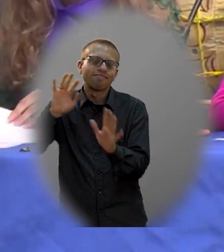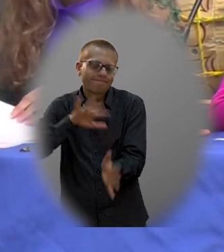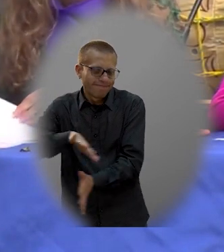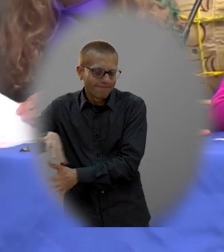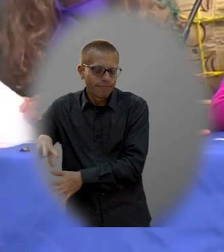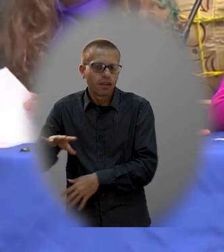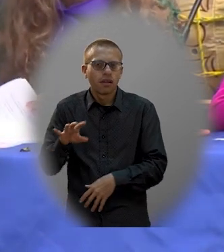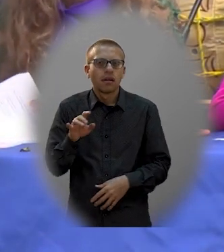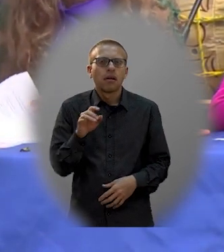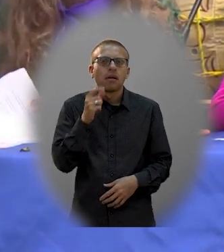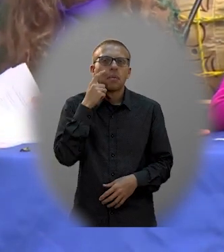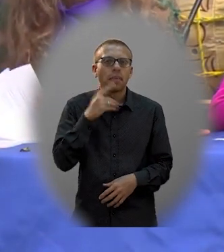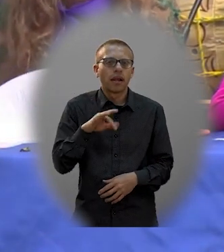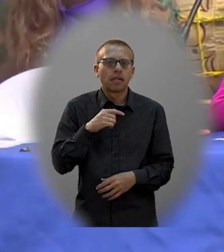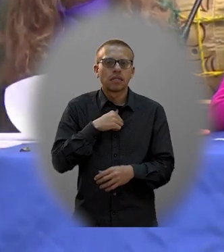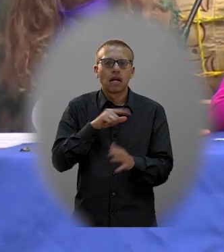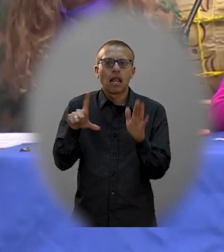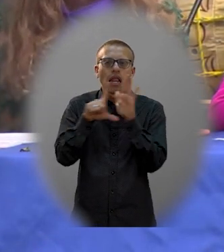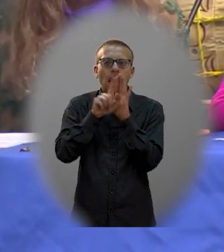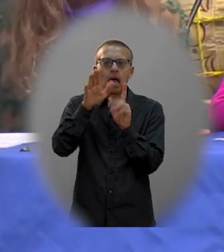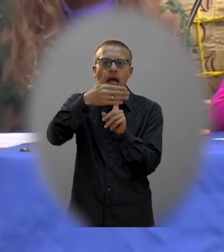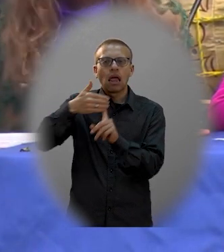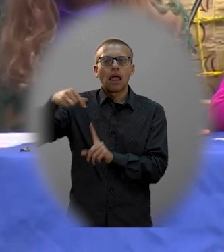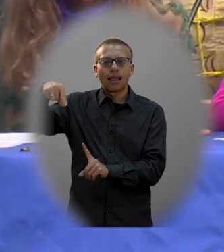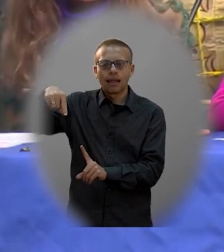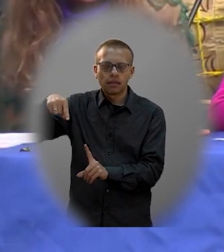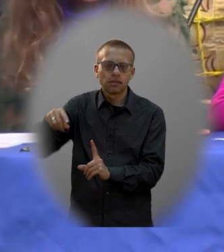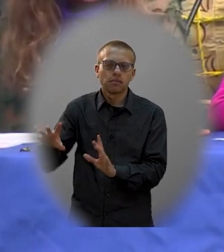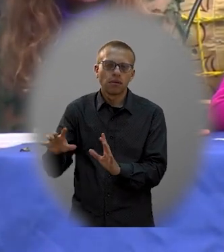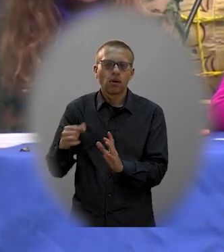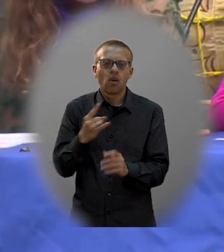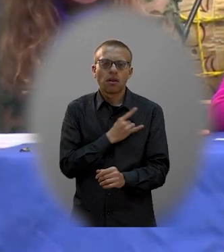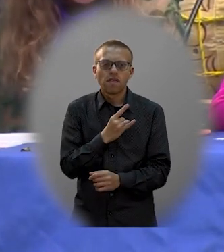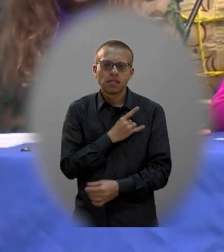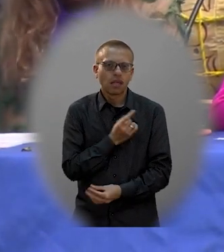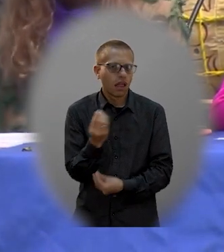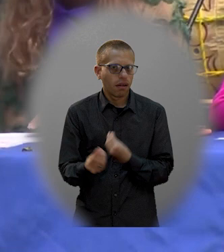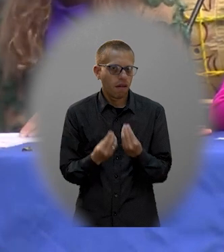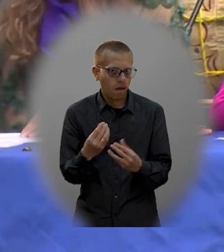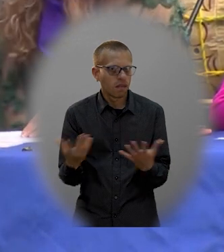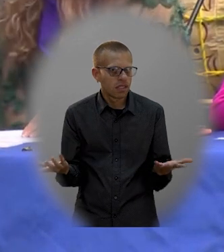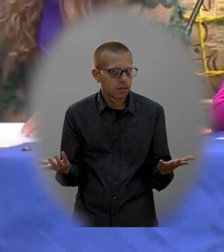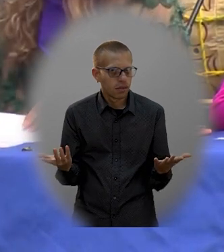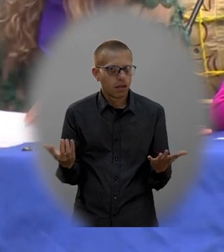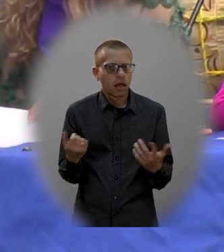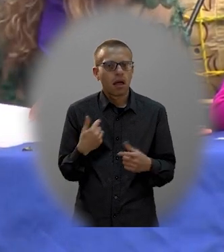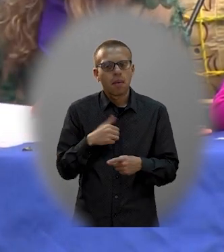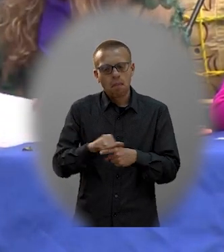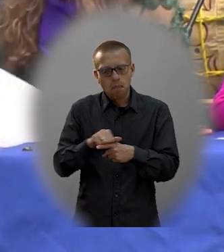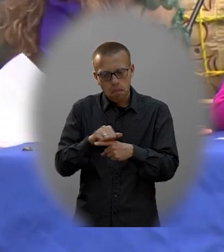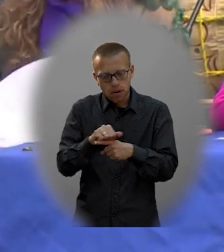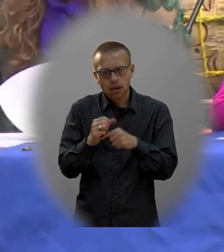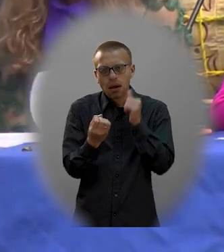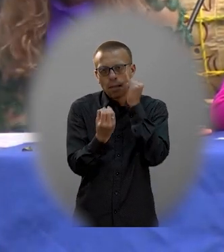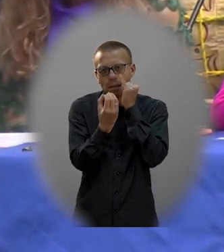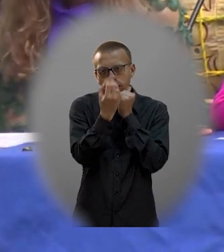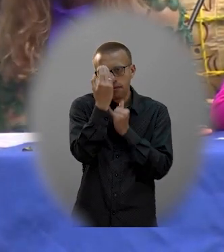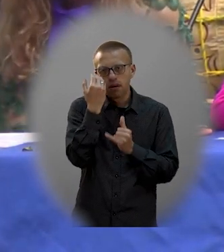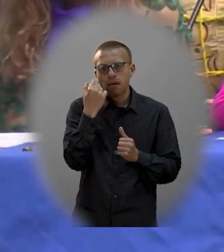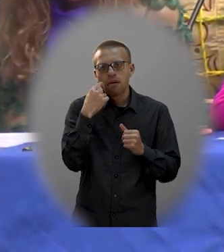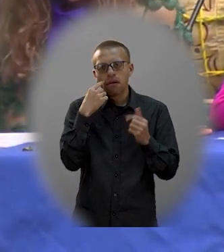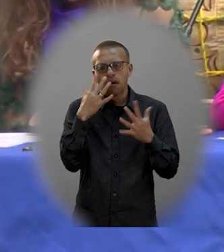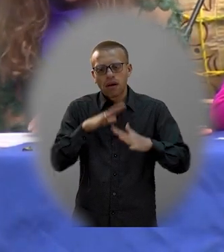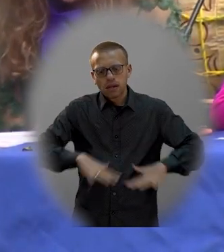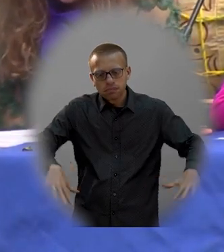lo sigue respaldando la ley y la universidad no puede hacer nada, lo que sí puede hacer es practicar en la pedagogía, ¿sí? En los espacios de reflexión,